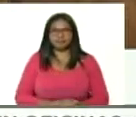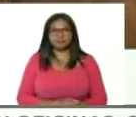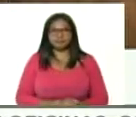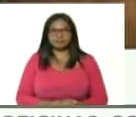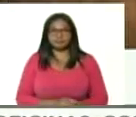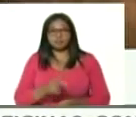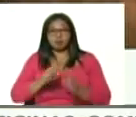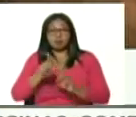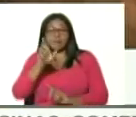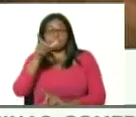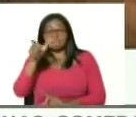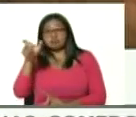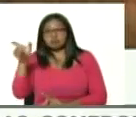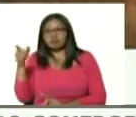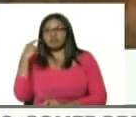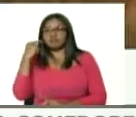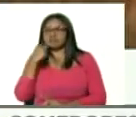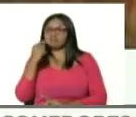Hay gente que lo cree.